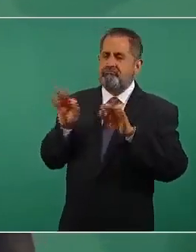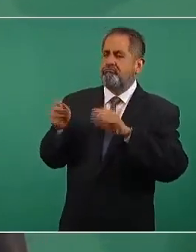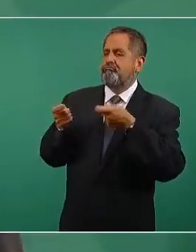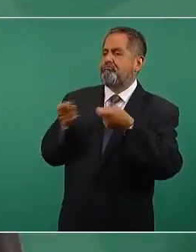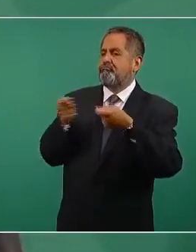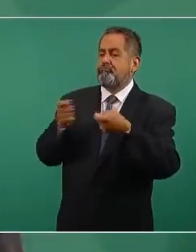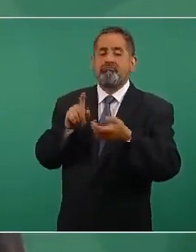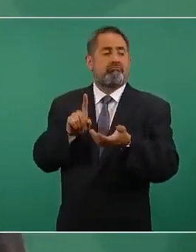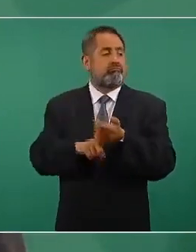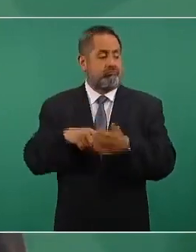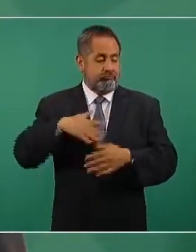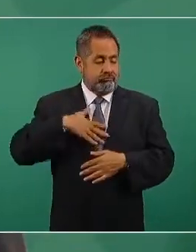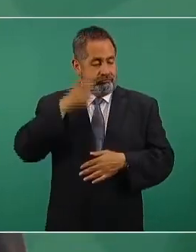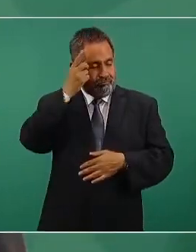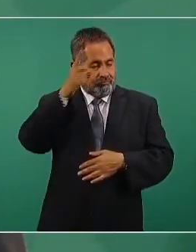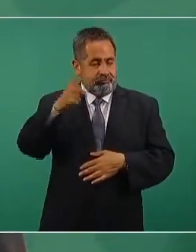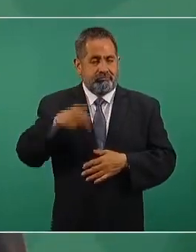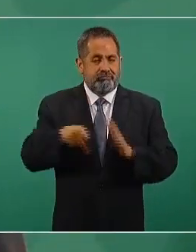los dueños,